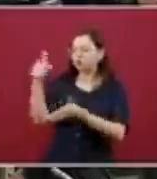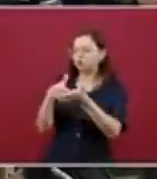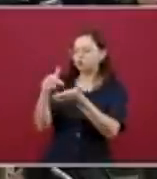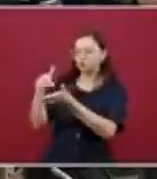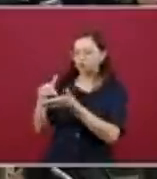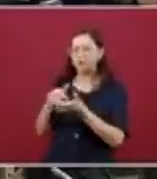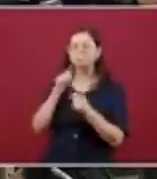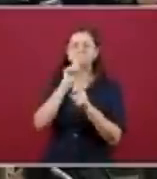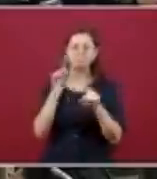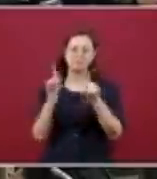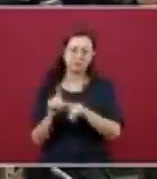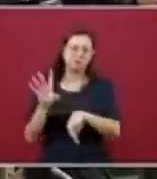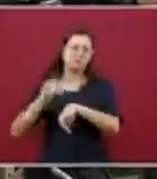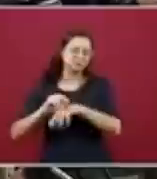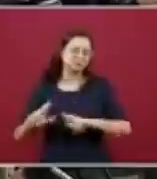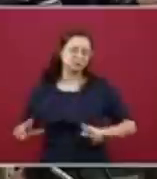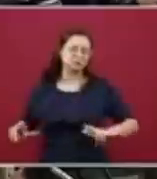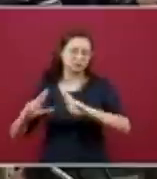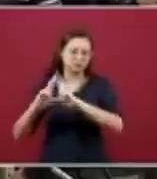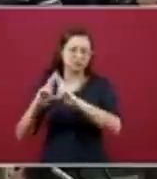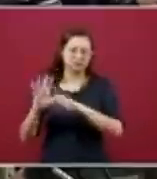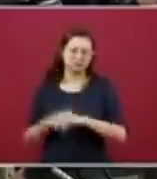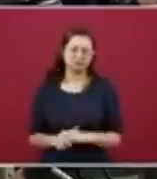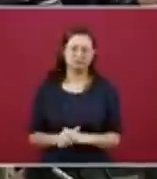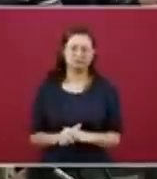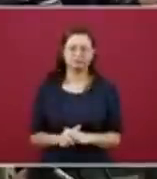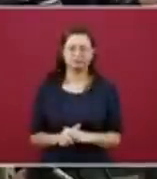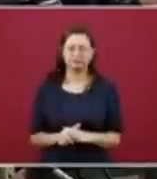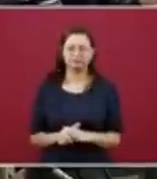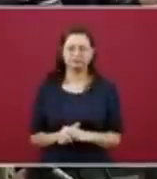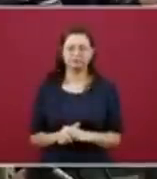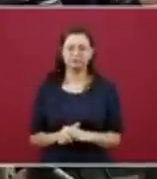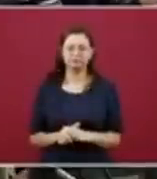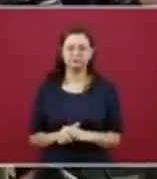el culto a las religiones. Hay